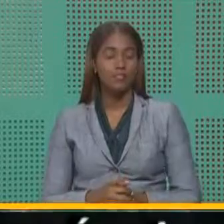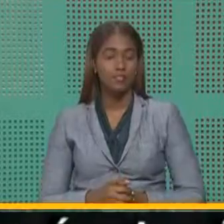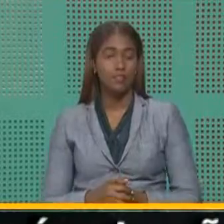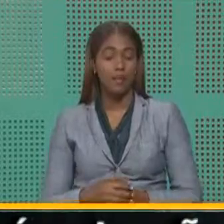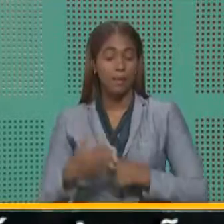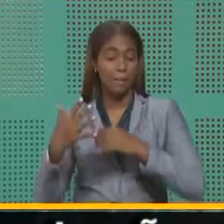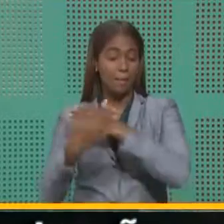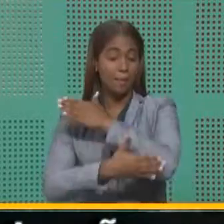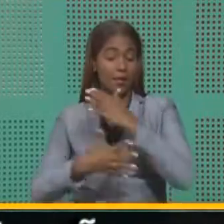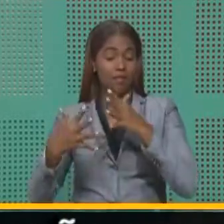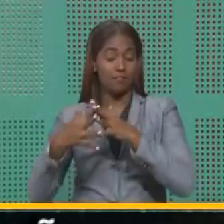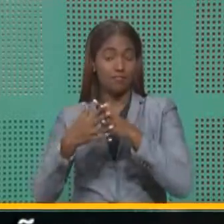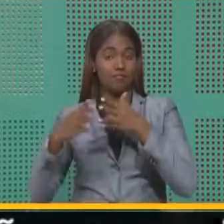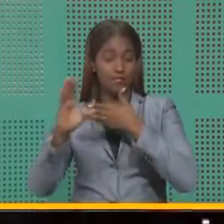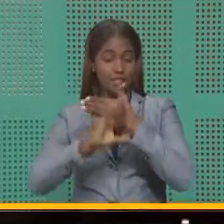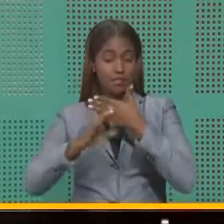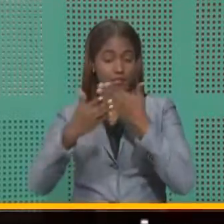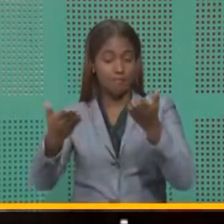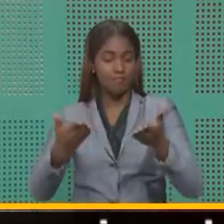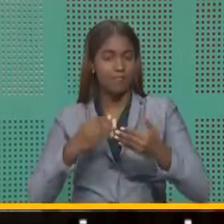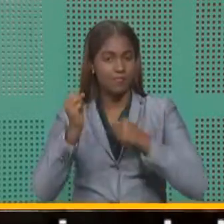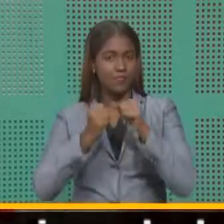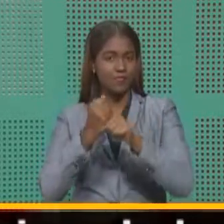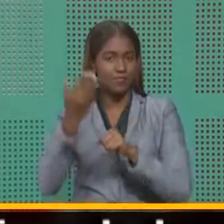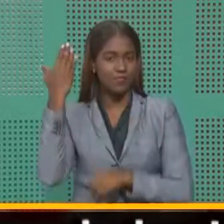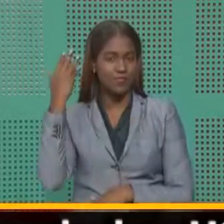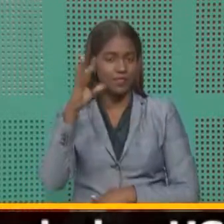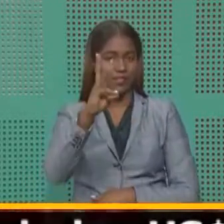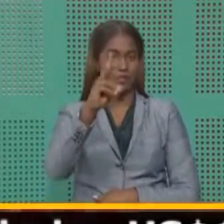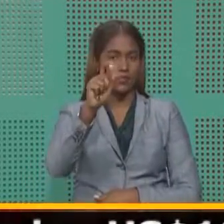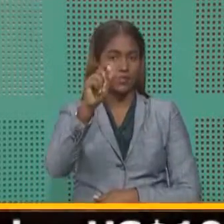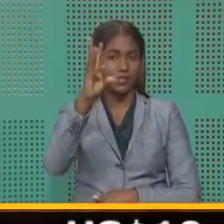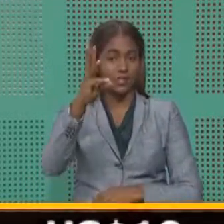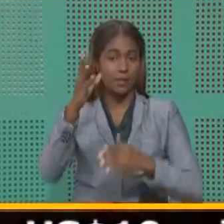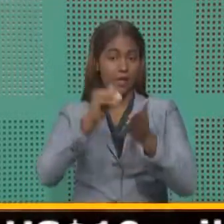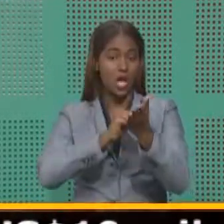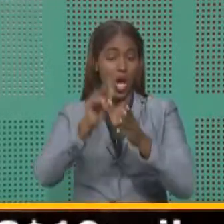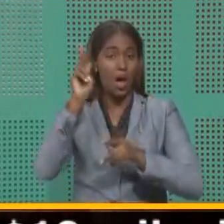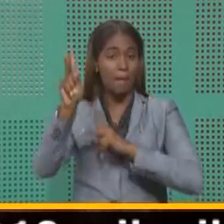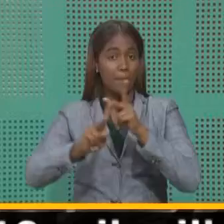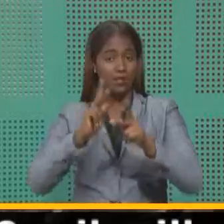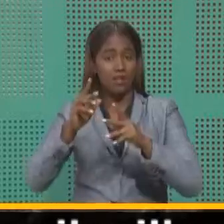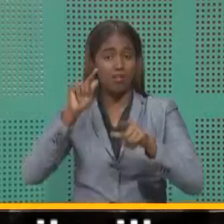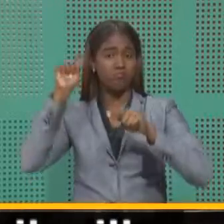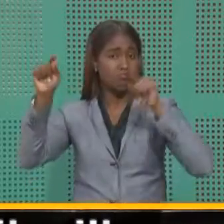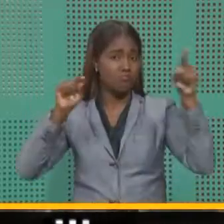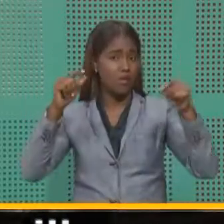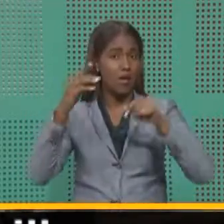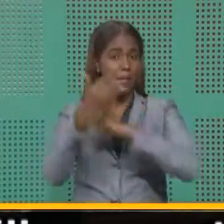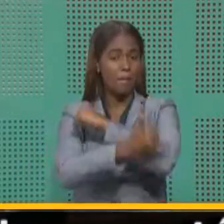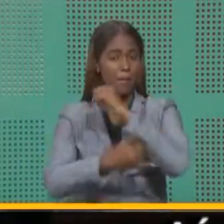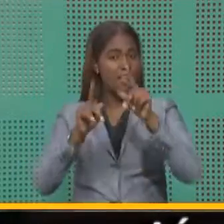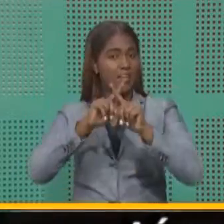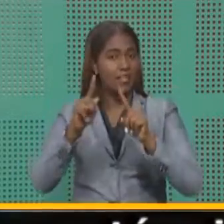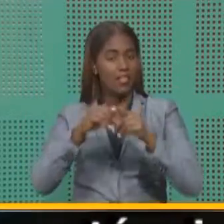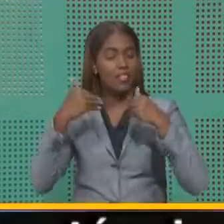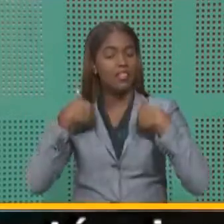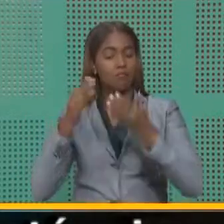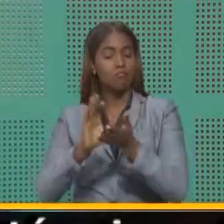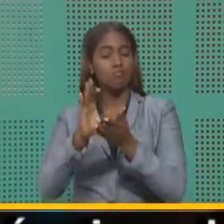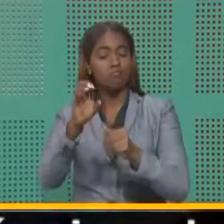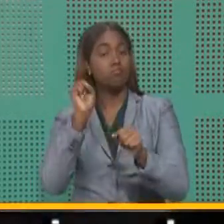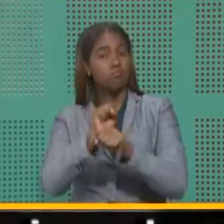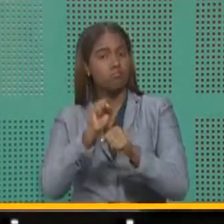caribeño recibió el año pasado 6 puntos 6 millones de turistas internacionales que generaron unos ingresos